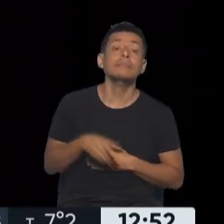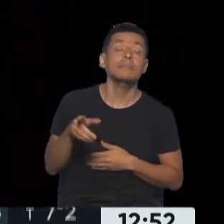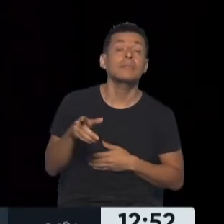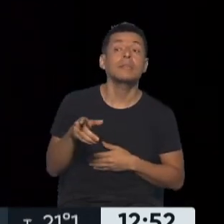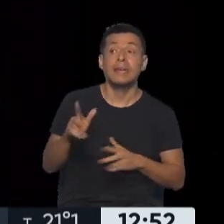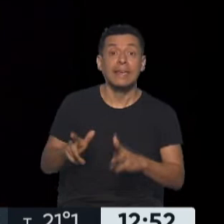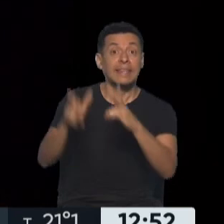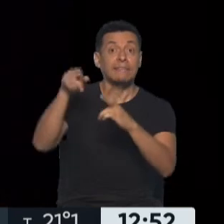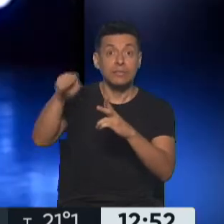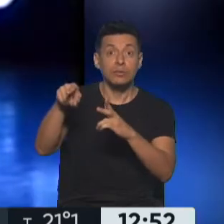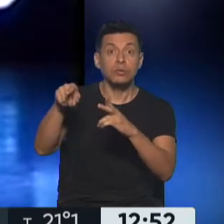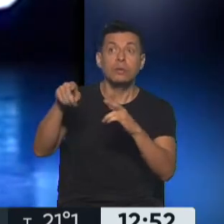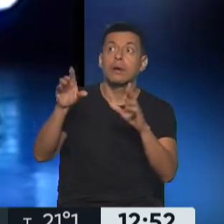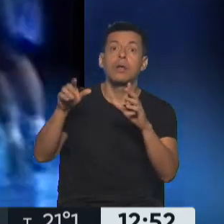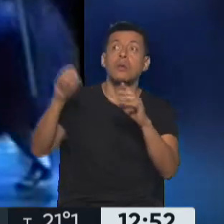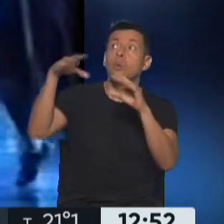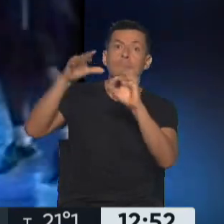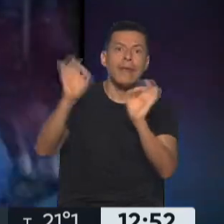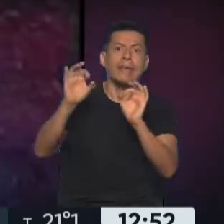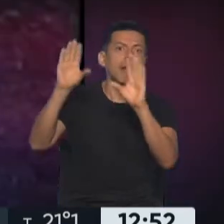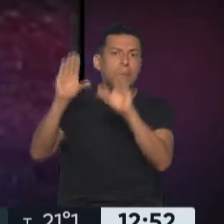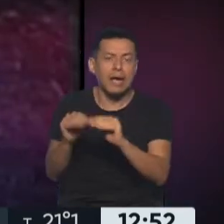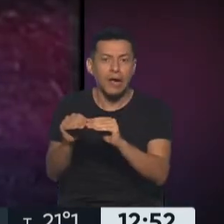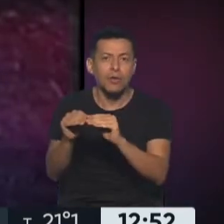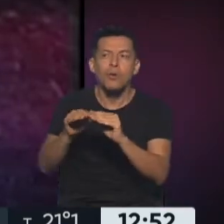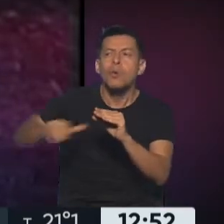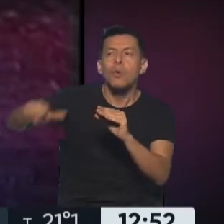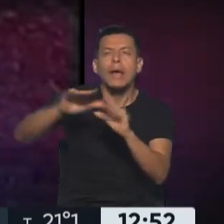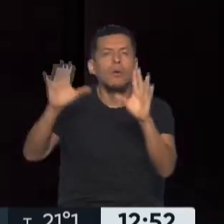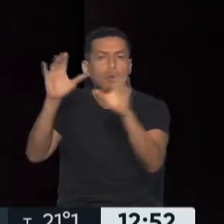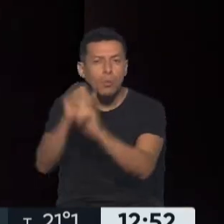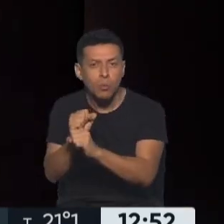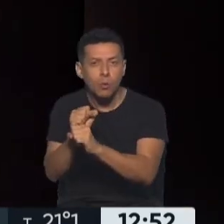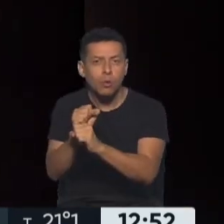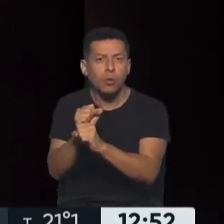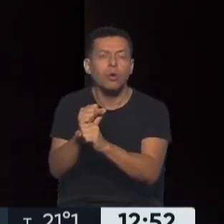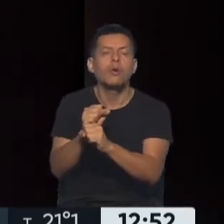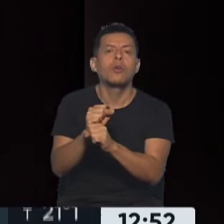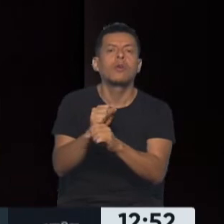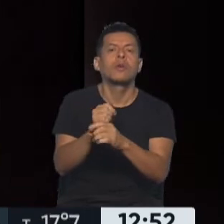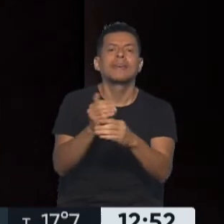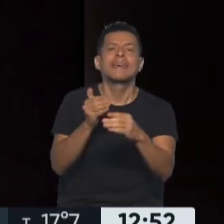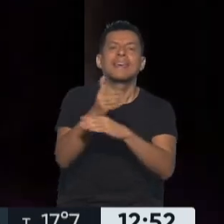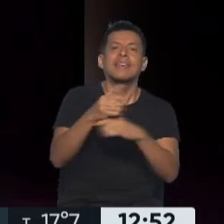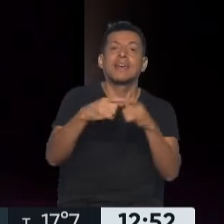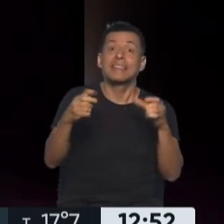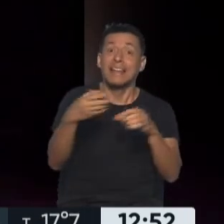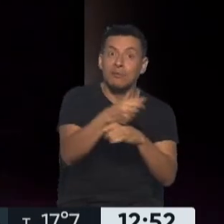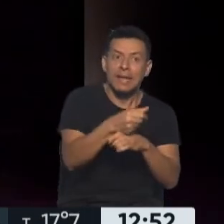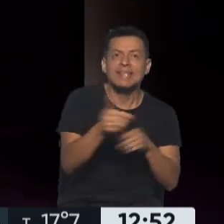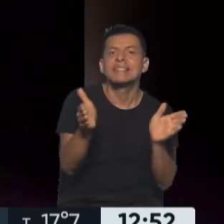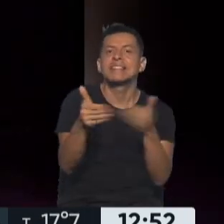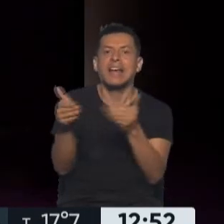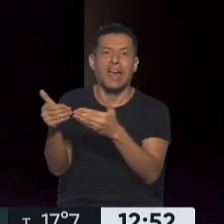está sin iluminarse en la fachada, están oscuras las marquesinas, están cerradas las boleterías mientras sea el momento